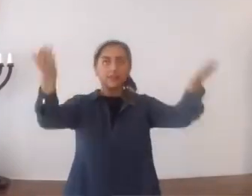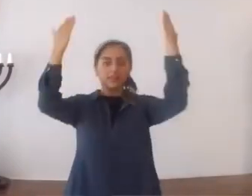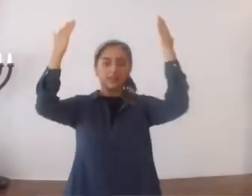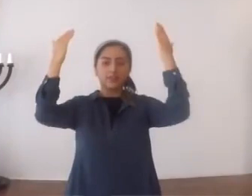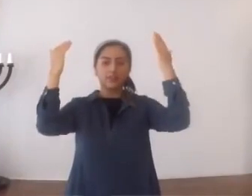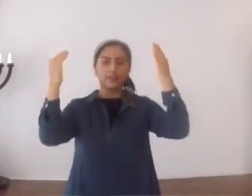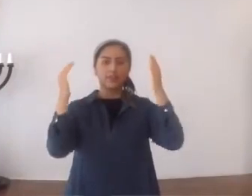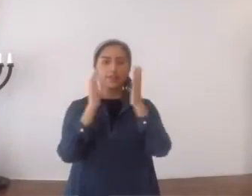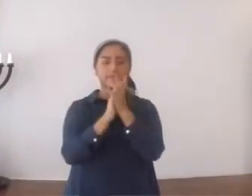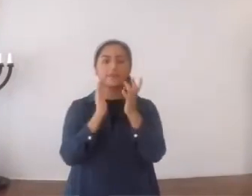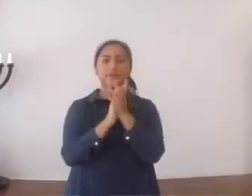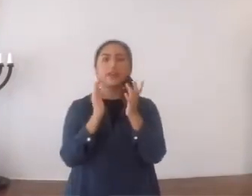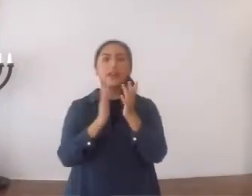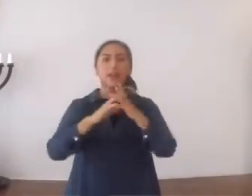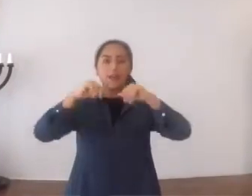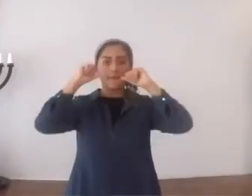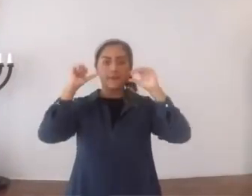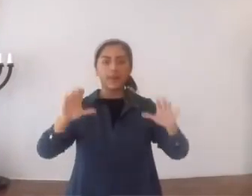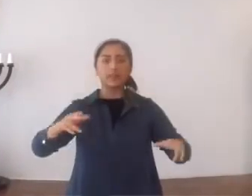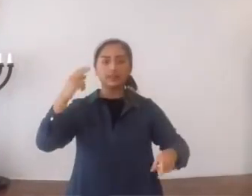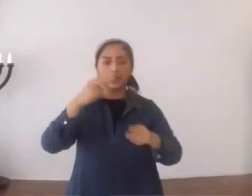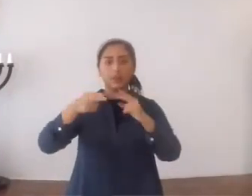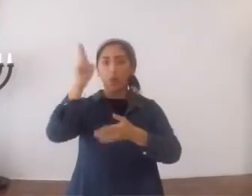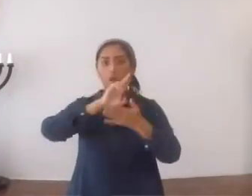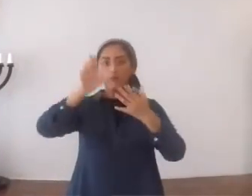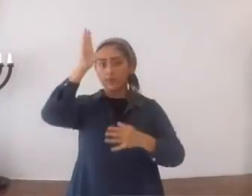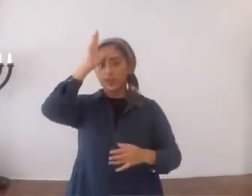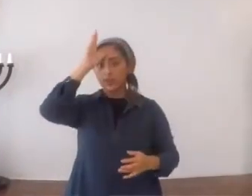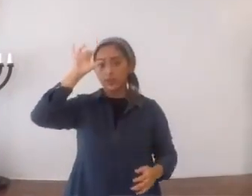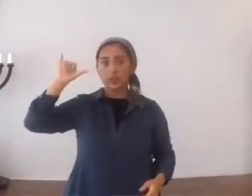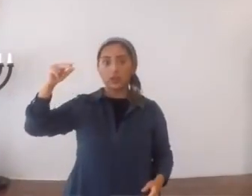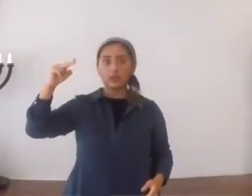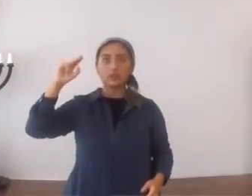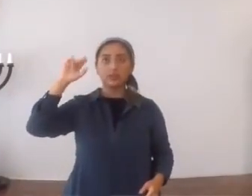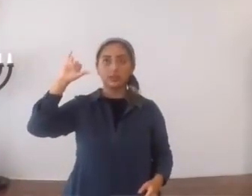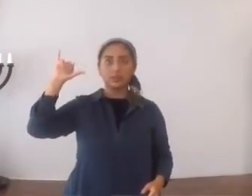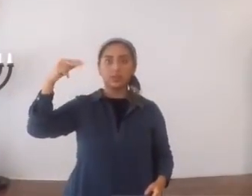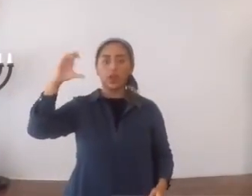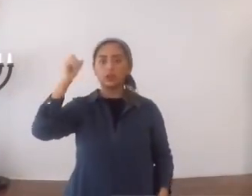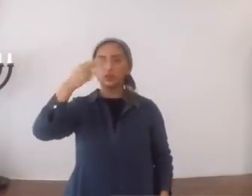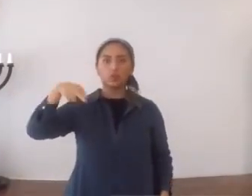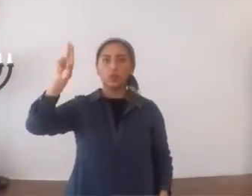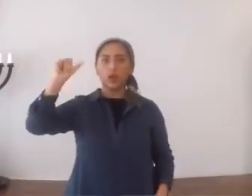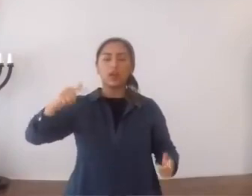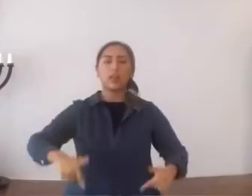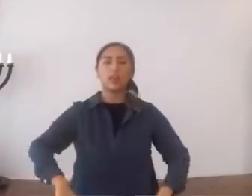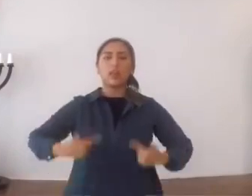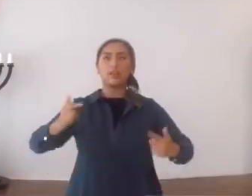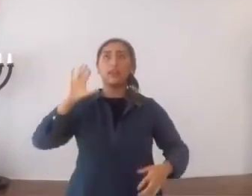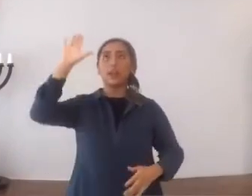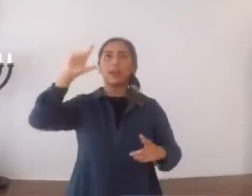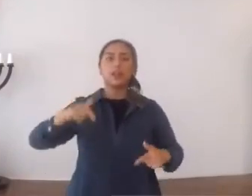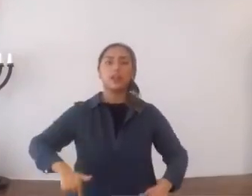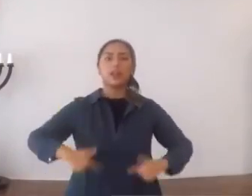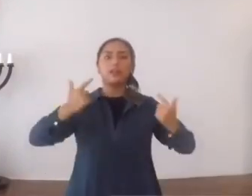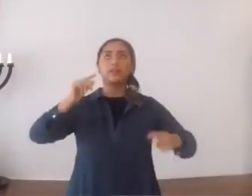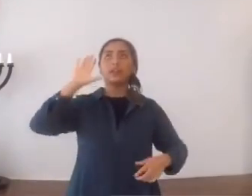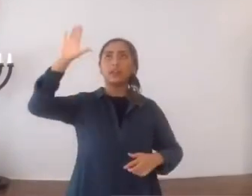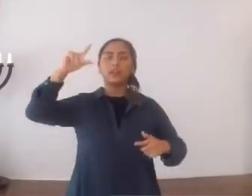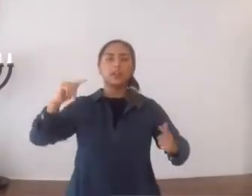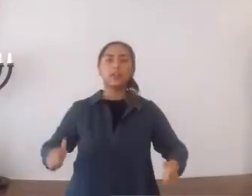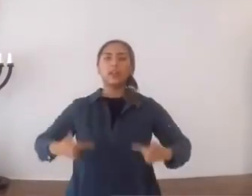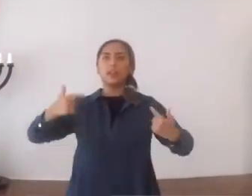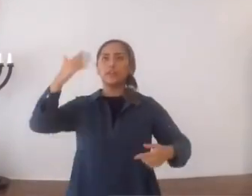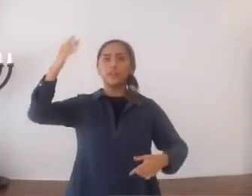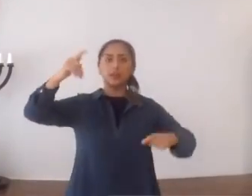ahora mismo. Bendito es el Abacados. Yahshua HaMashiach vive. Yahshua HaMashiach vive.